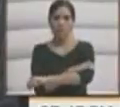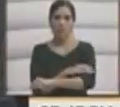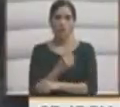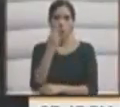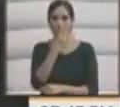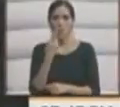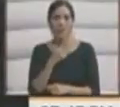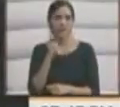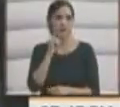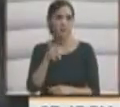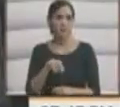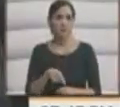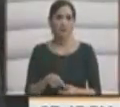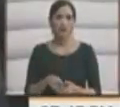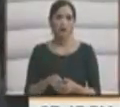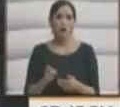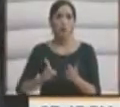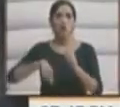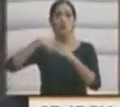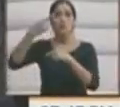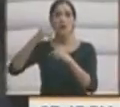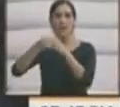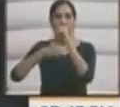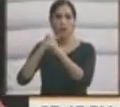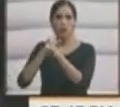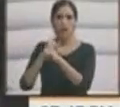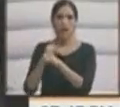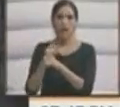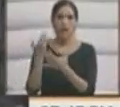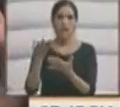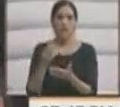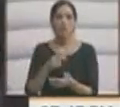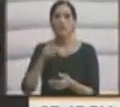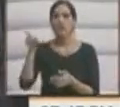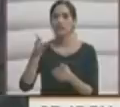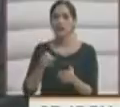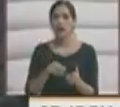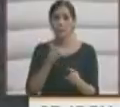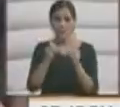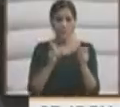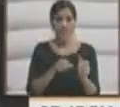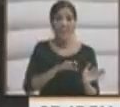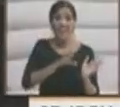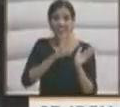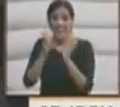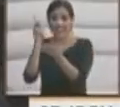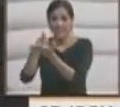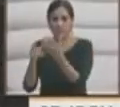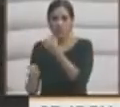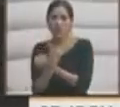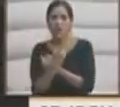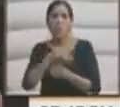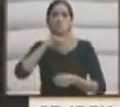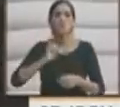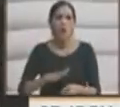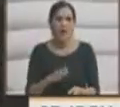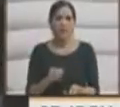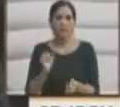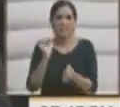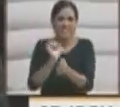baratas fuera de las fronteras y terminan allá siendo asesinados, prostituidos, esclavizados. Esa es la